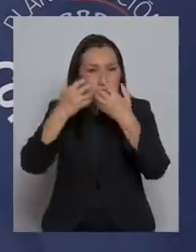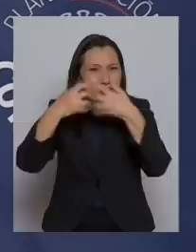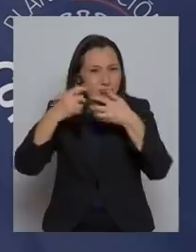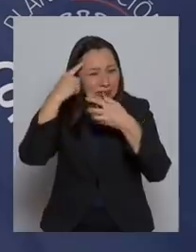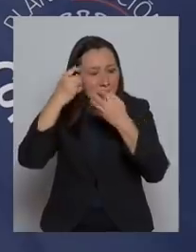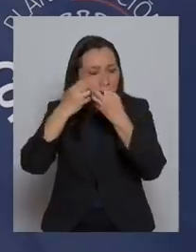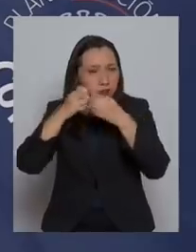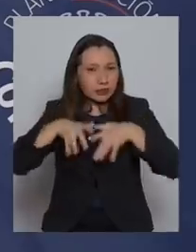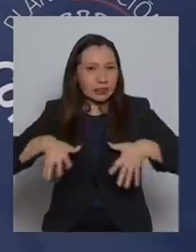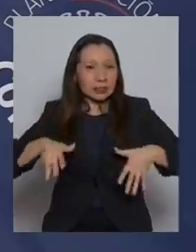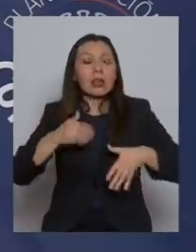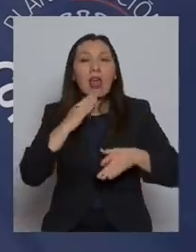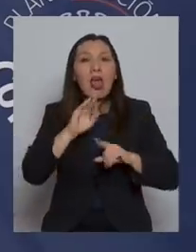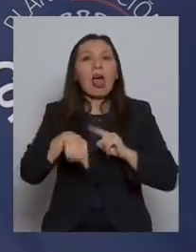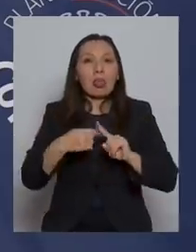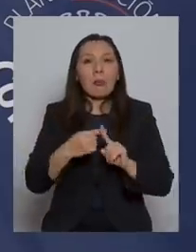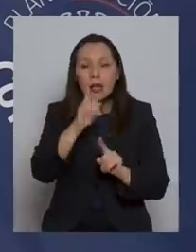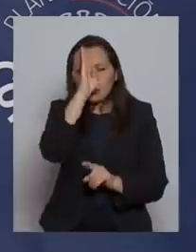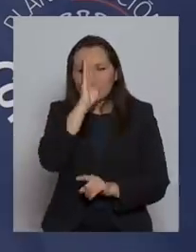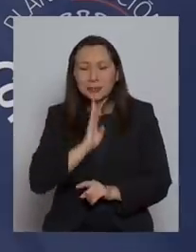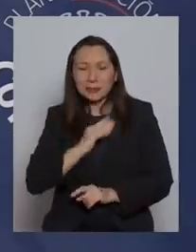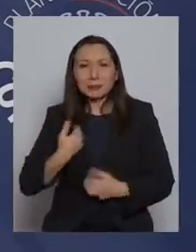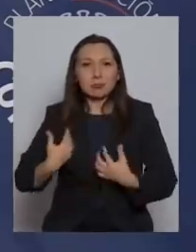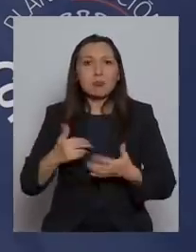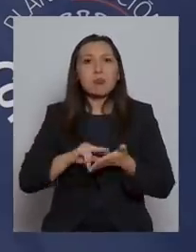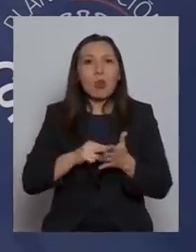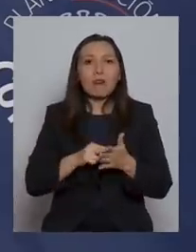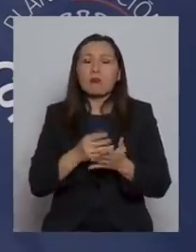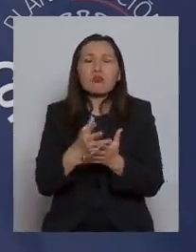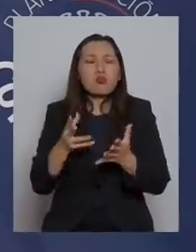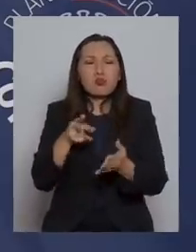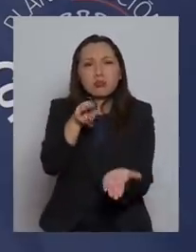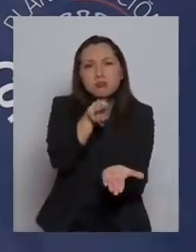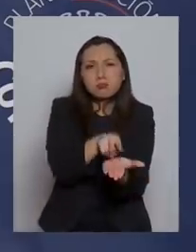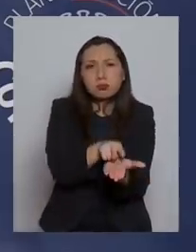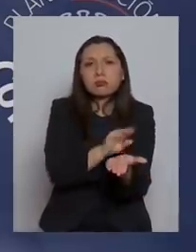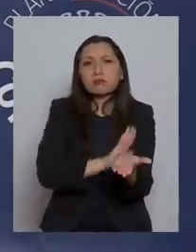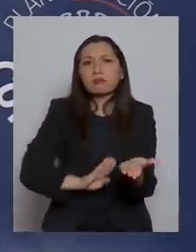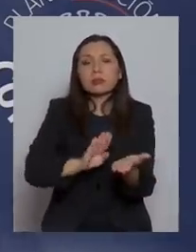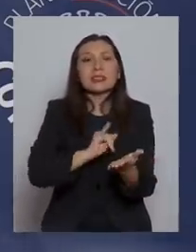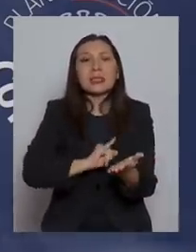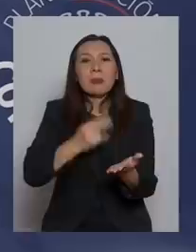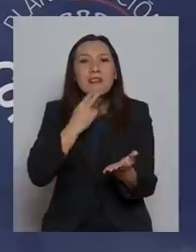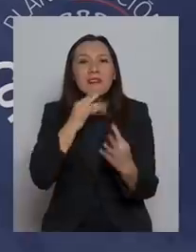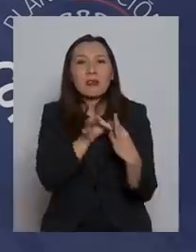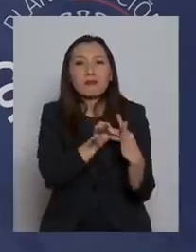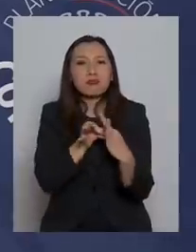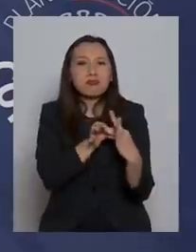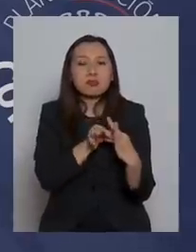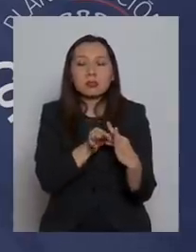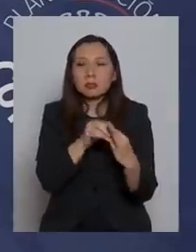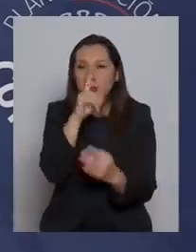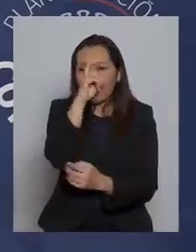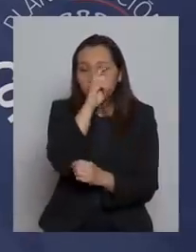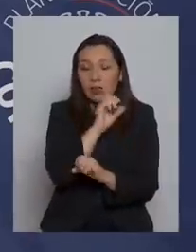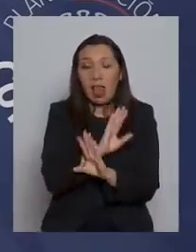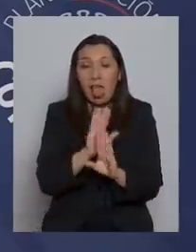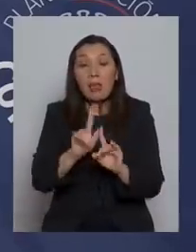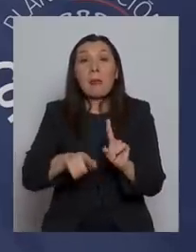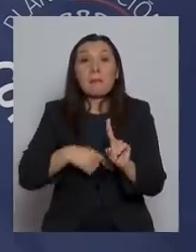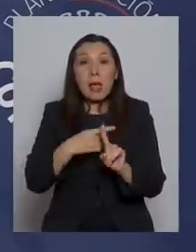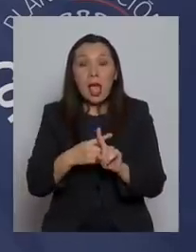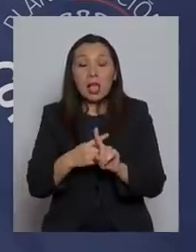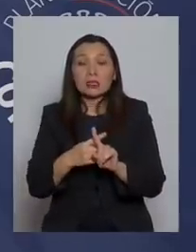cerebral, una hemiplejia, severamente postrado, con una dependencia severa, en el cual no se hicieron